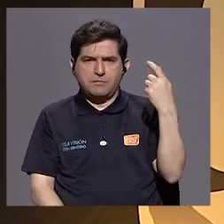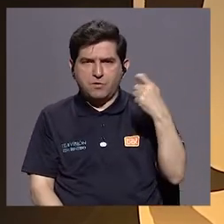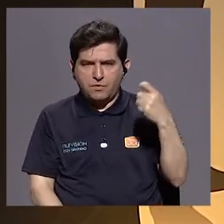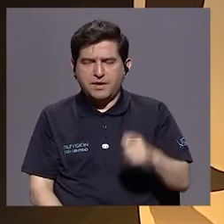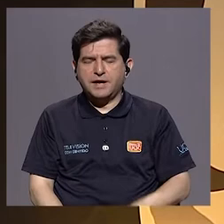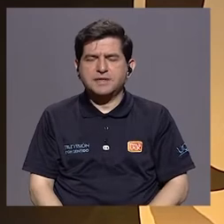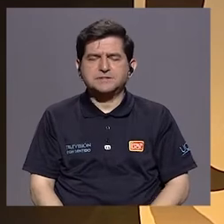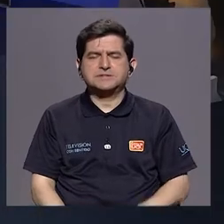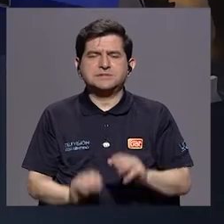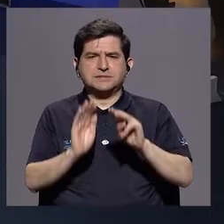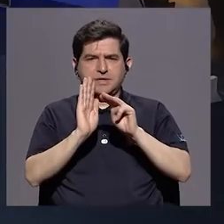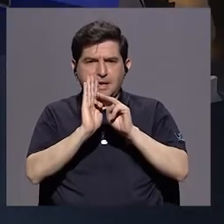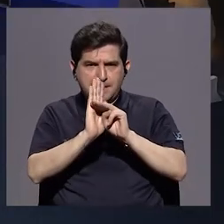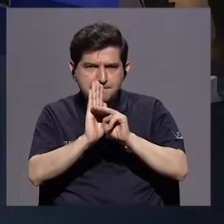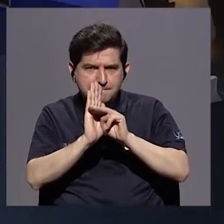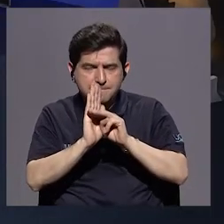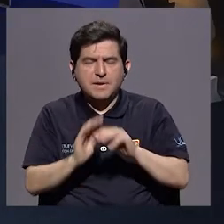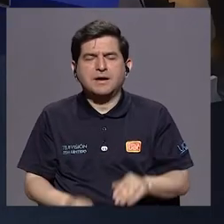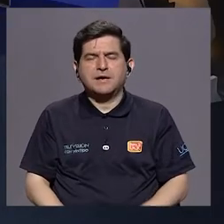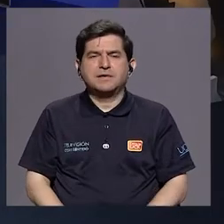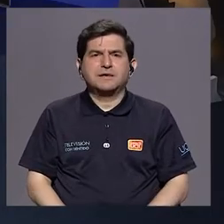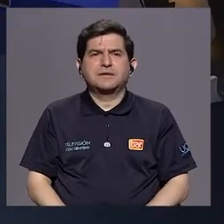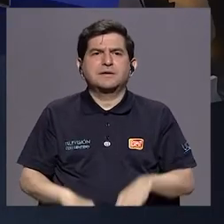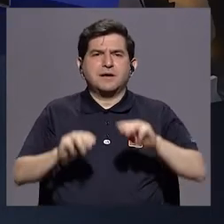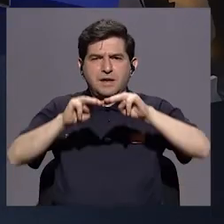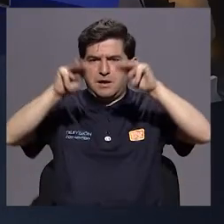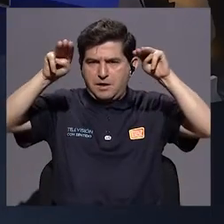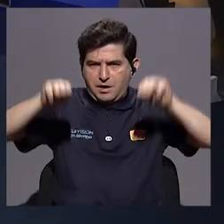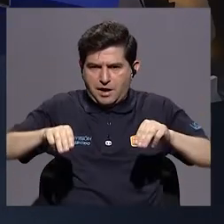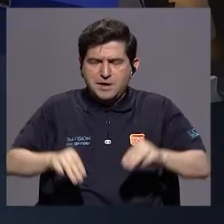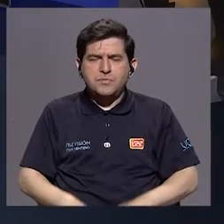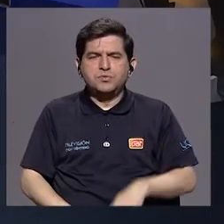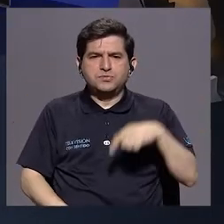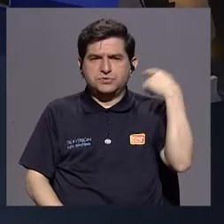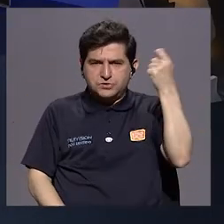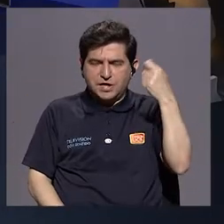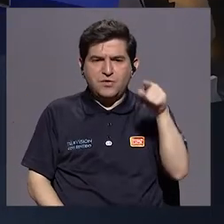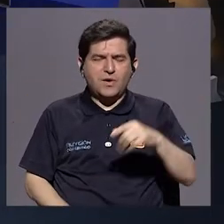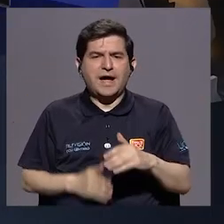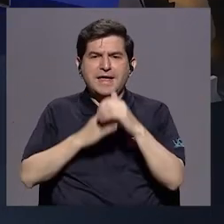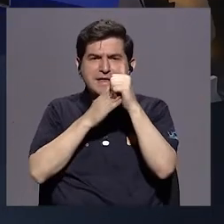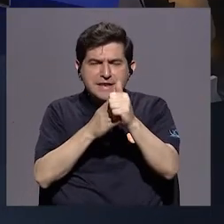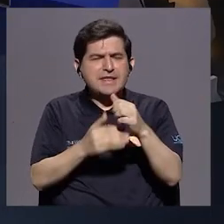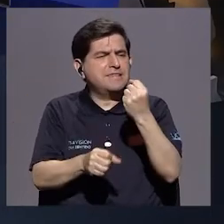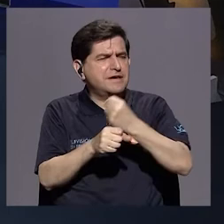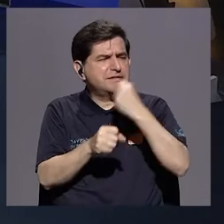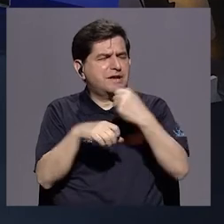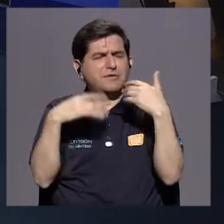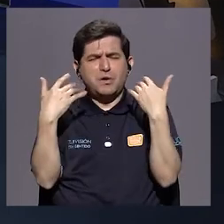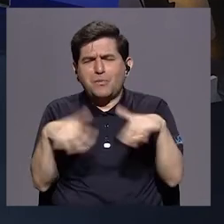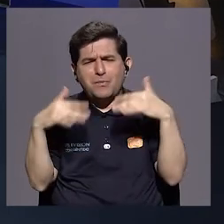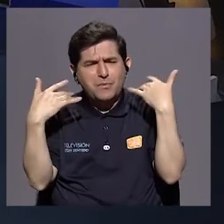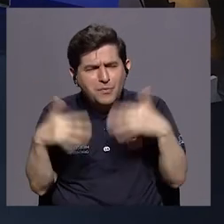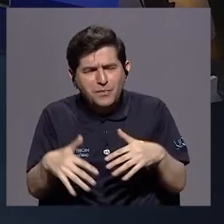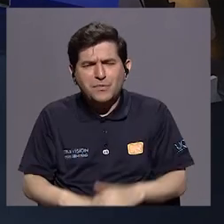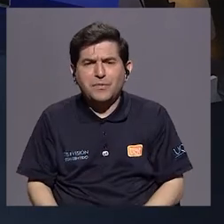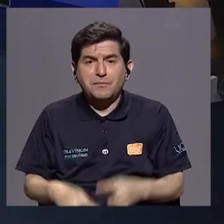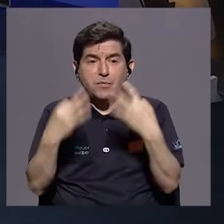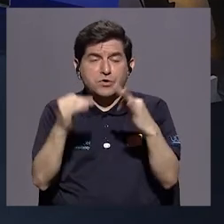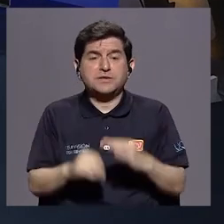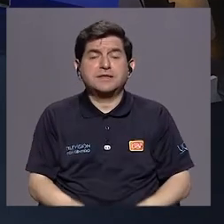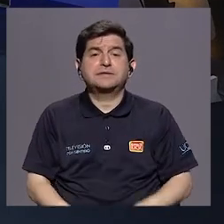museo de guanacaste es una cosa muy incipiente y el comité que lo lidera es un esfuerzo gigantesco por tener